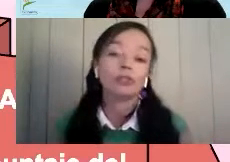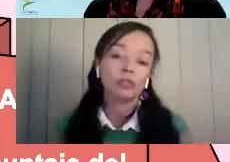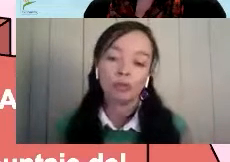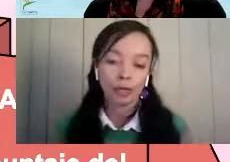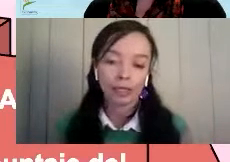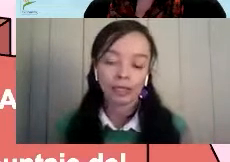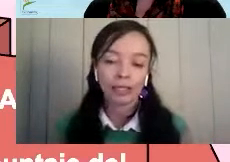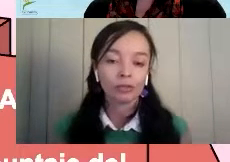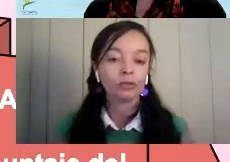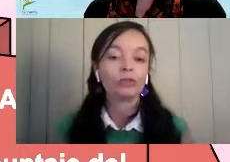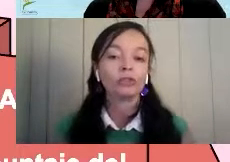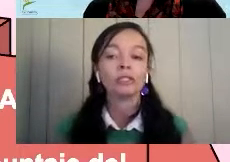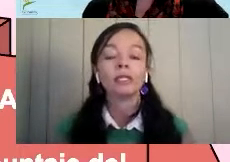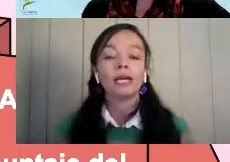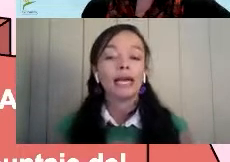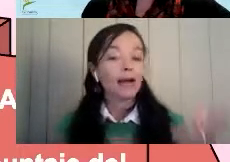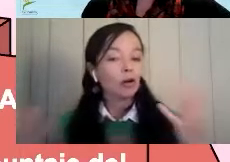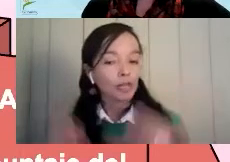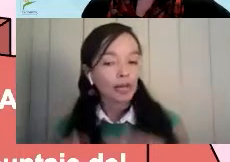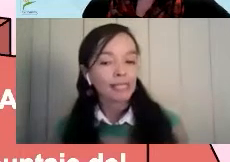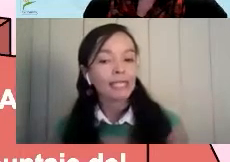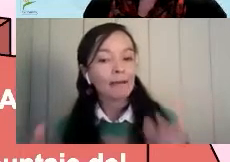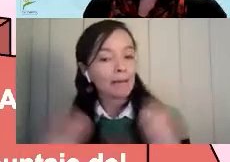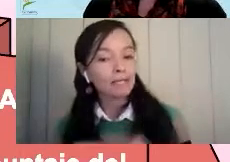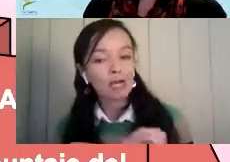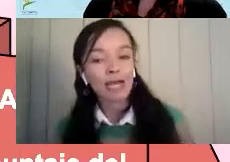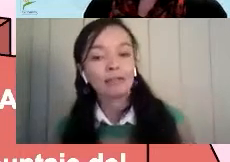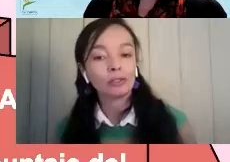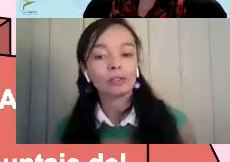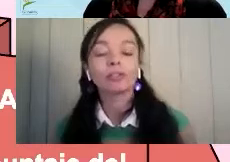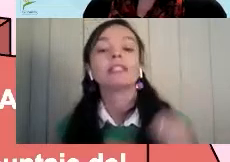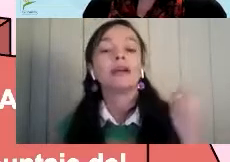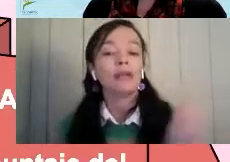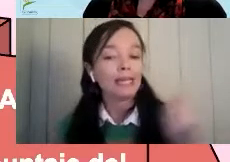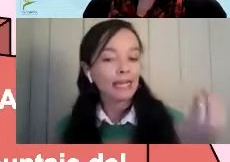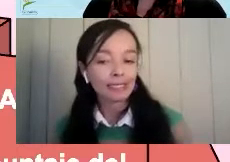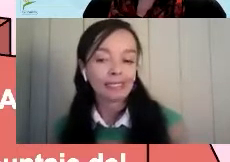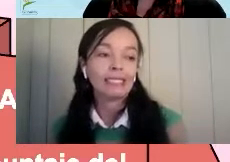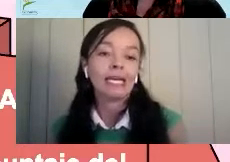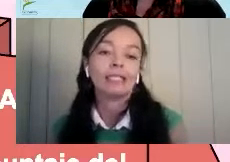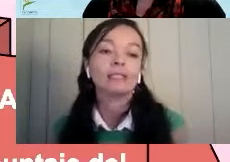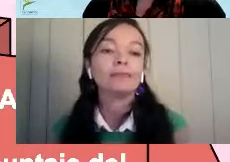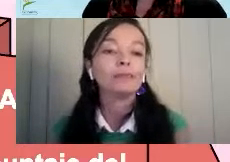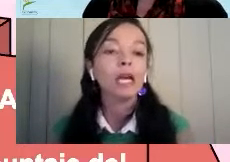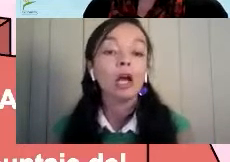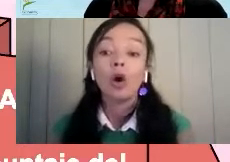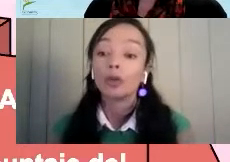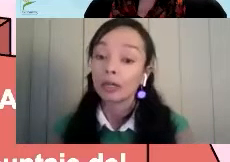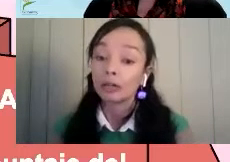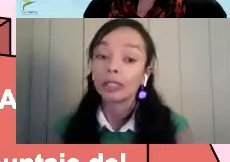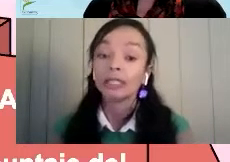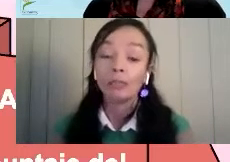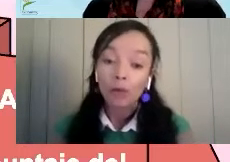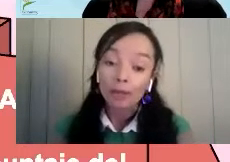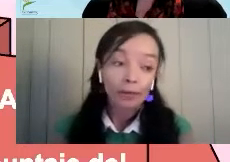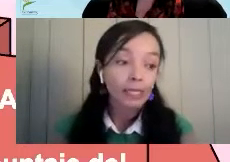Los niños no pueden hacer eso. Entonces, otra vez, el peso cae en nosotros en saber leer esas señales. Otra